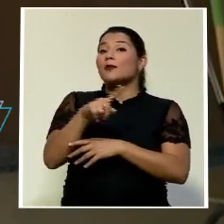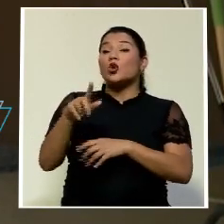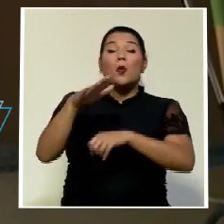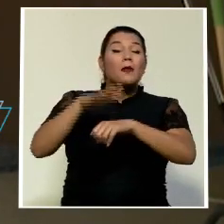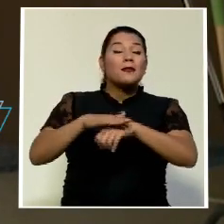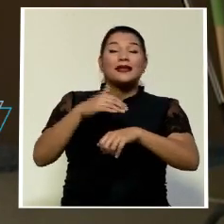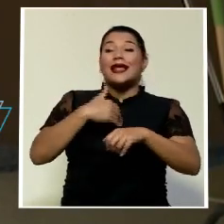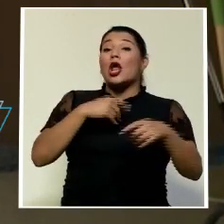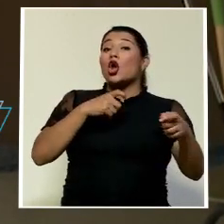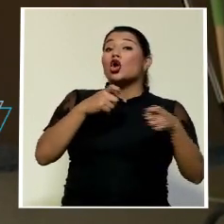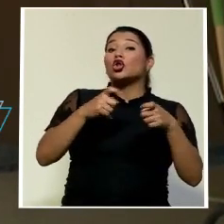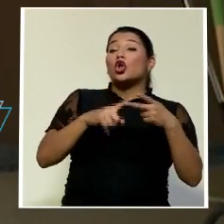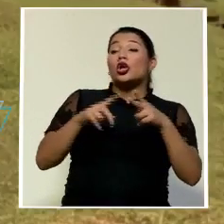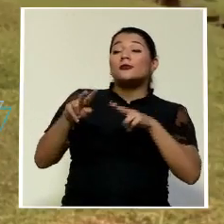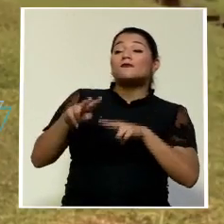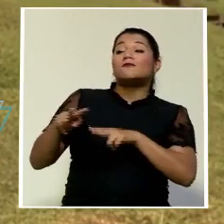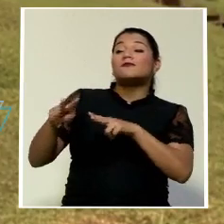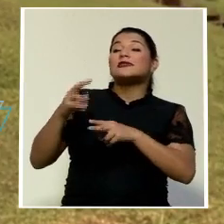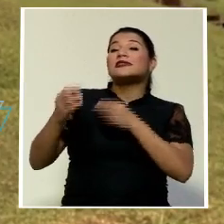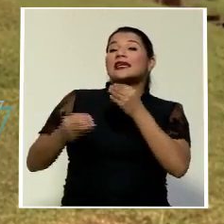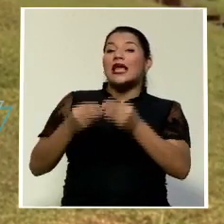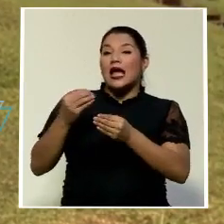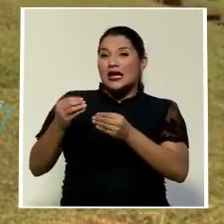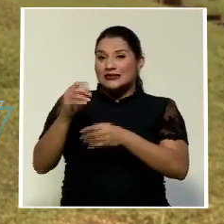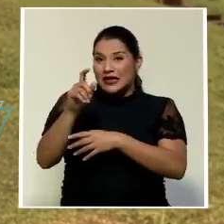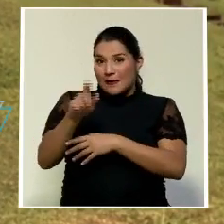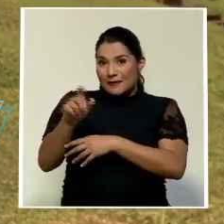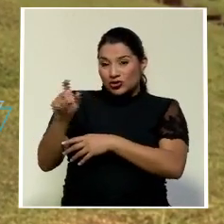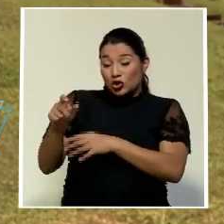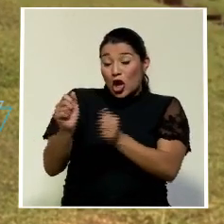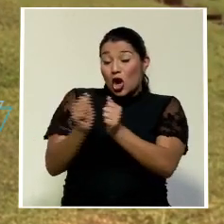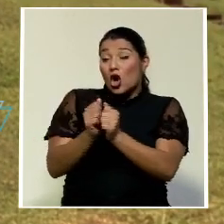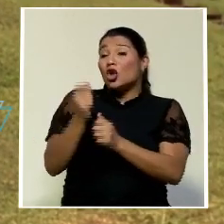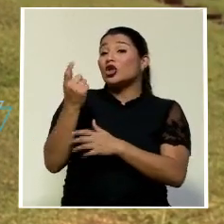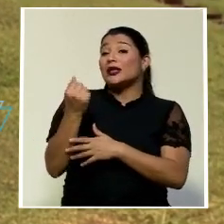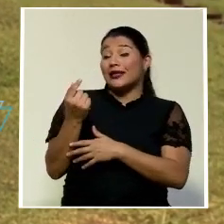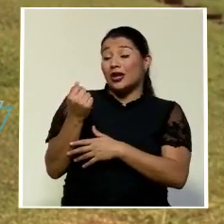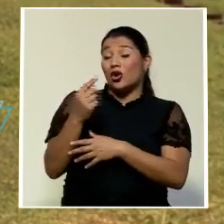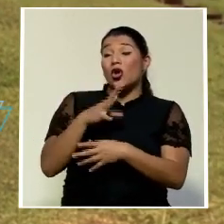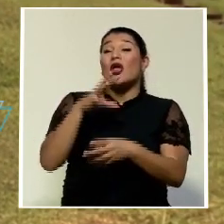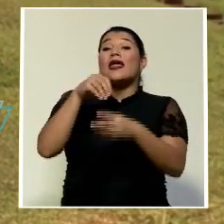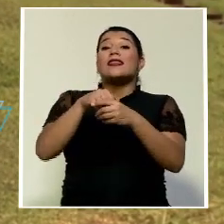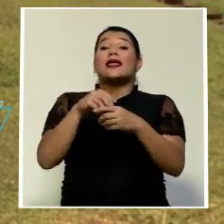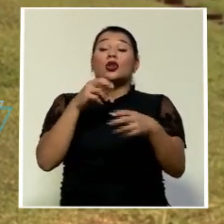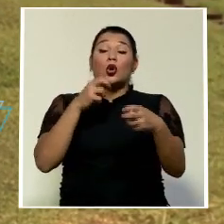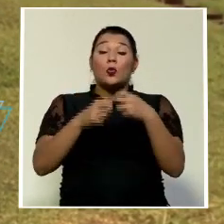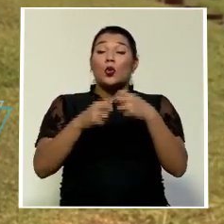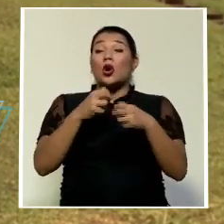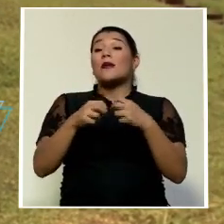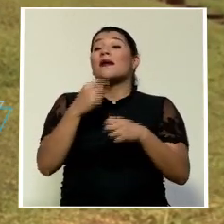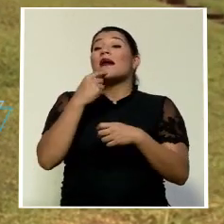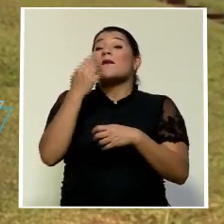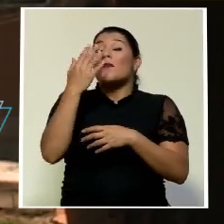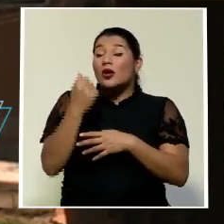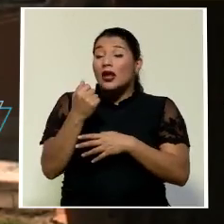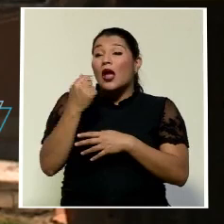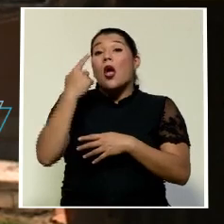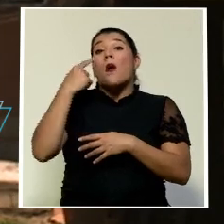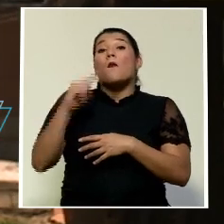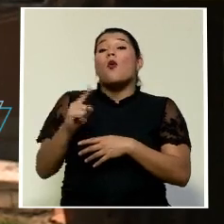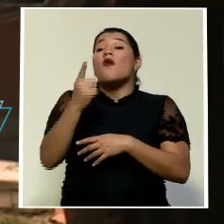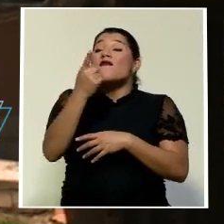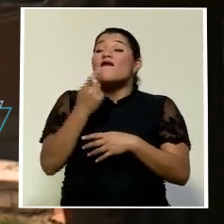ni seguimiento de qué hacen las juntas con los dineros que les son entregados. Parte de esta problemática, según el informe, se da por faltas en el